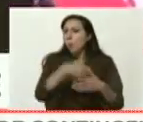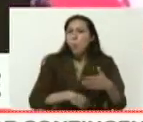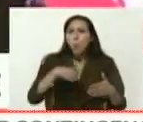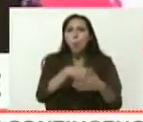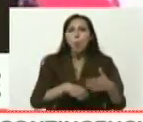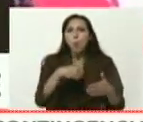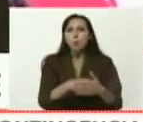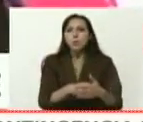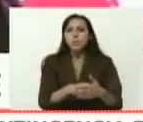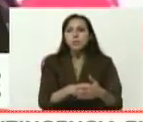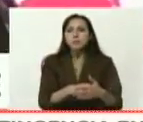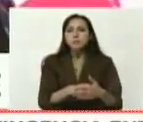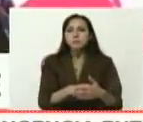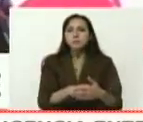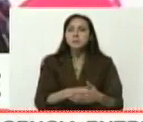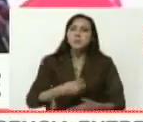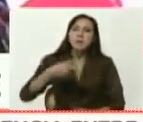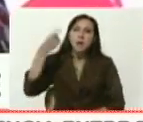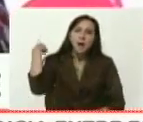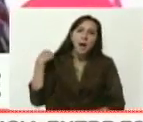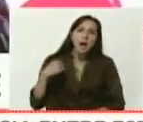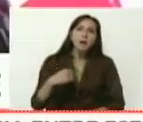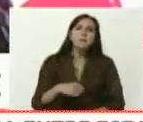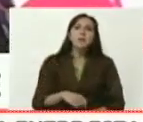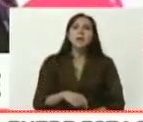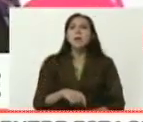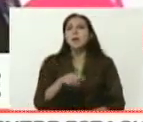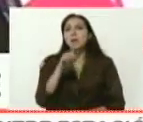las décadas